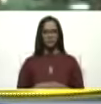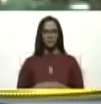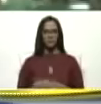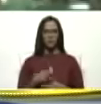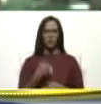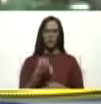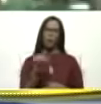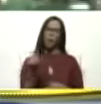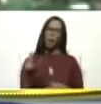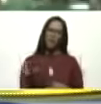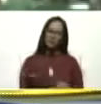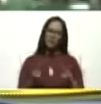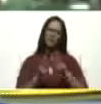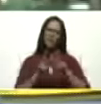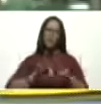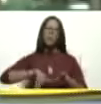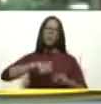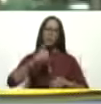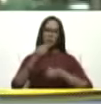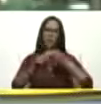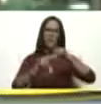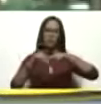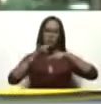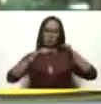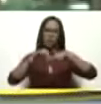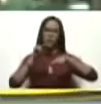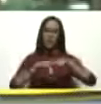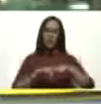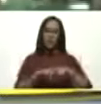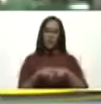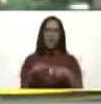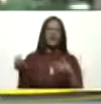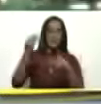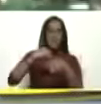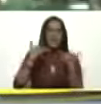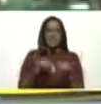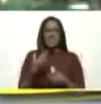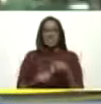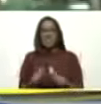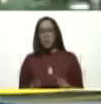¿Cuántas viviendas pudimos haber construido, además de las que ya hicimos?